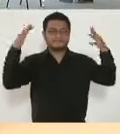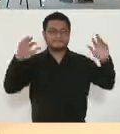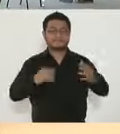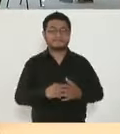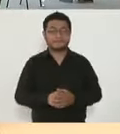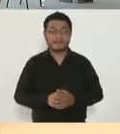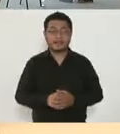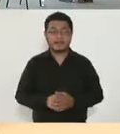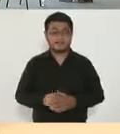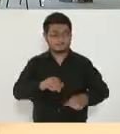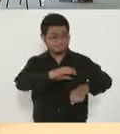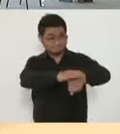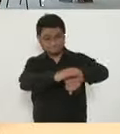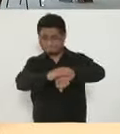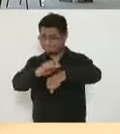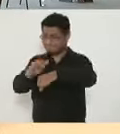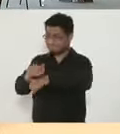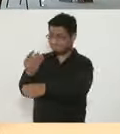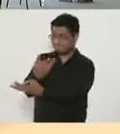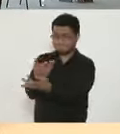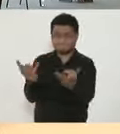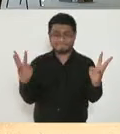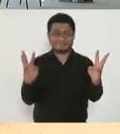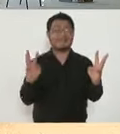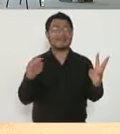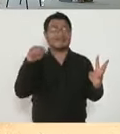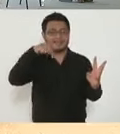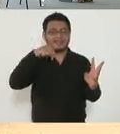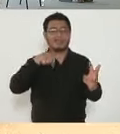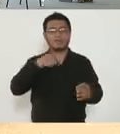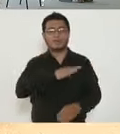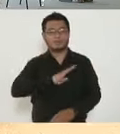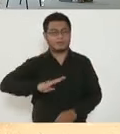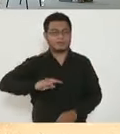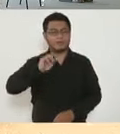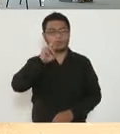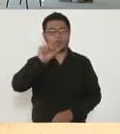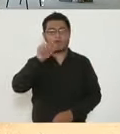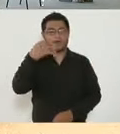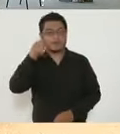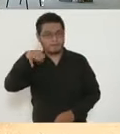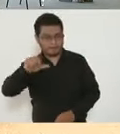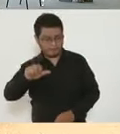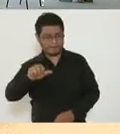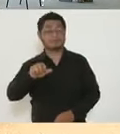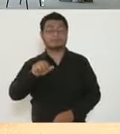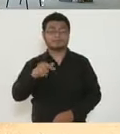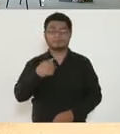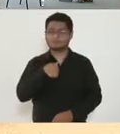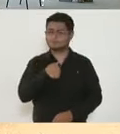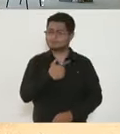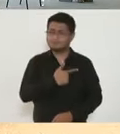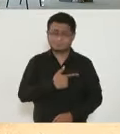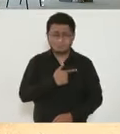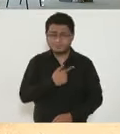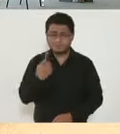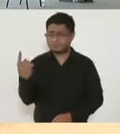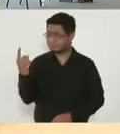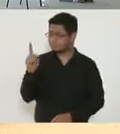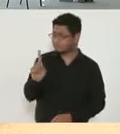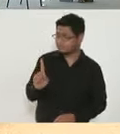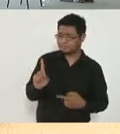Amigas, amigos de Guayma, me da mucho gusto estar de nuevo en Yucatán